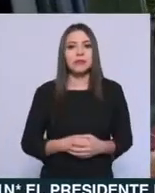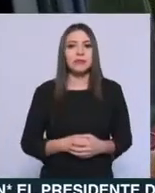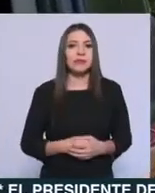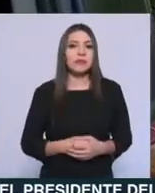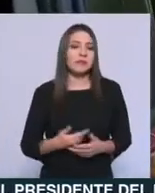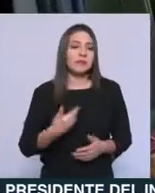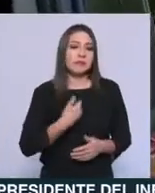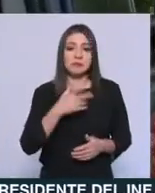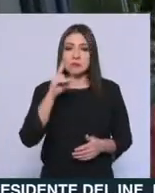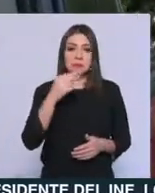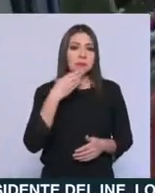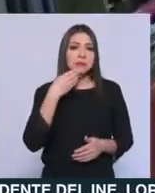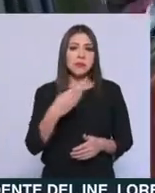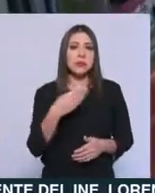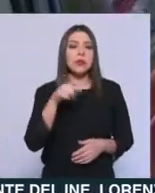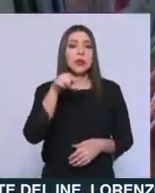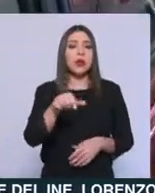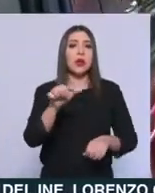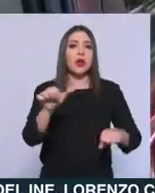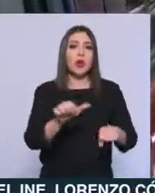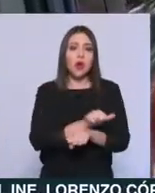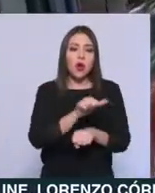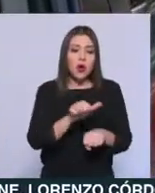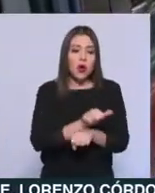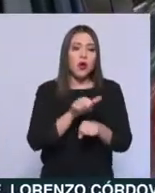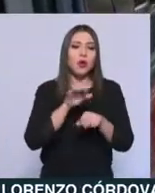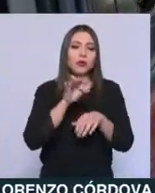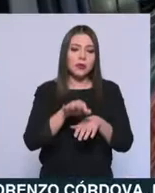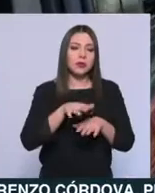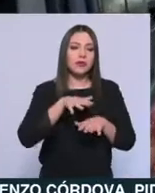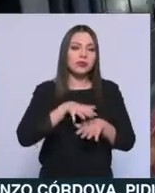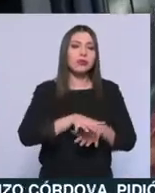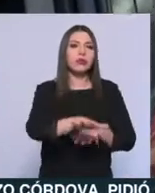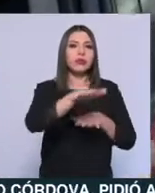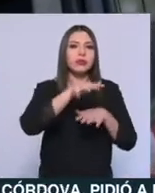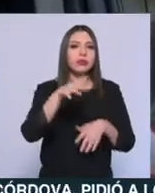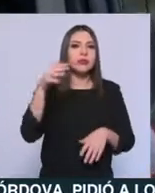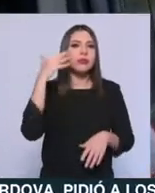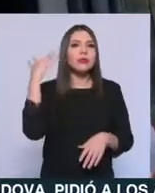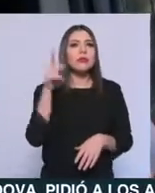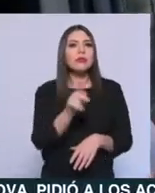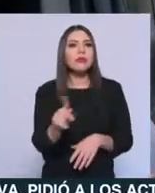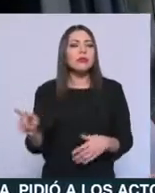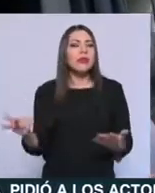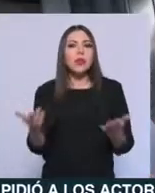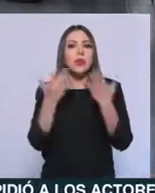van carros con cierto peso y cierta velocidad y ellos no tienen